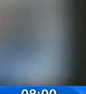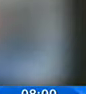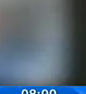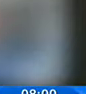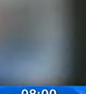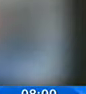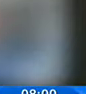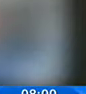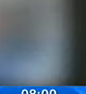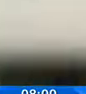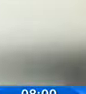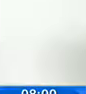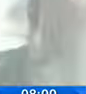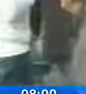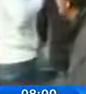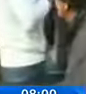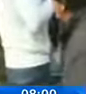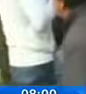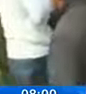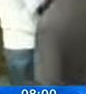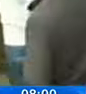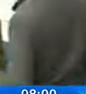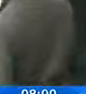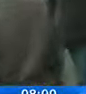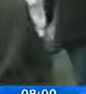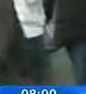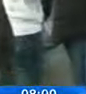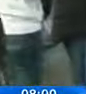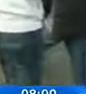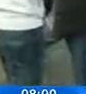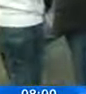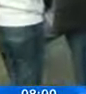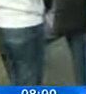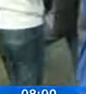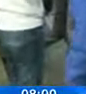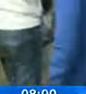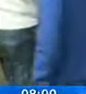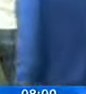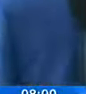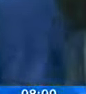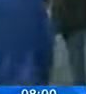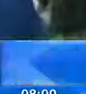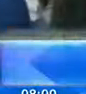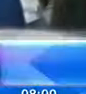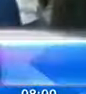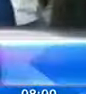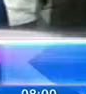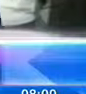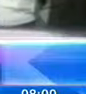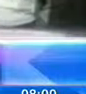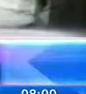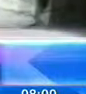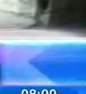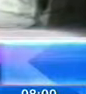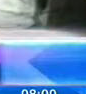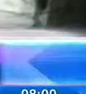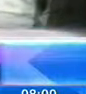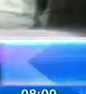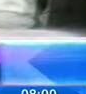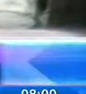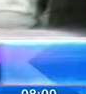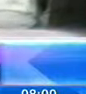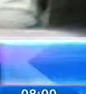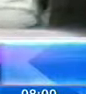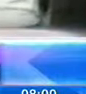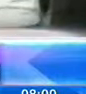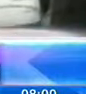ya con el primer noticiero de la comunidad y estaremos atendiendo sus necesidades. Estaremos en el...